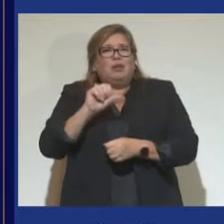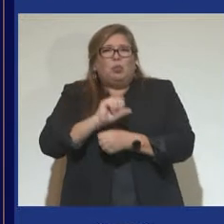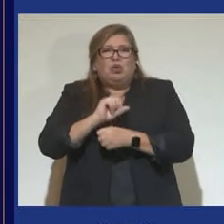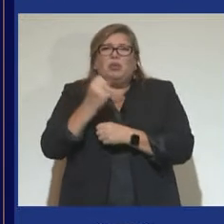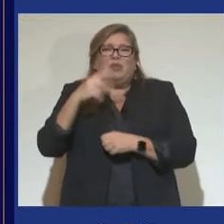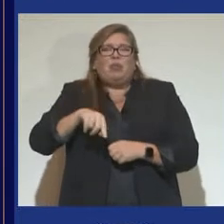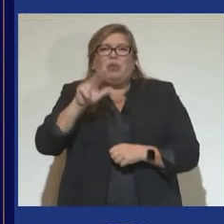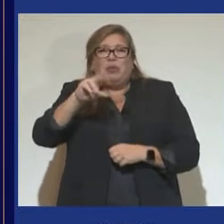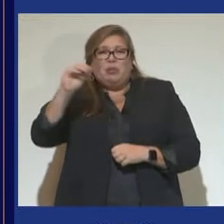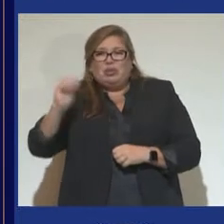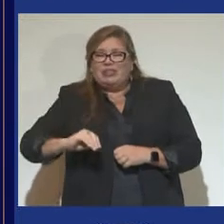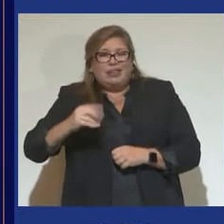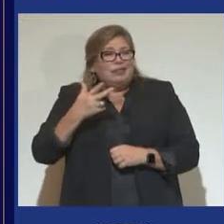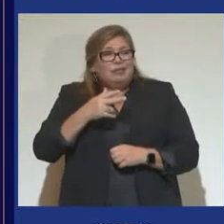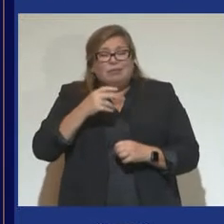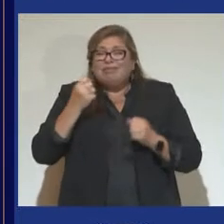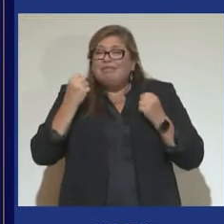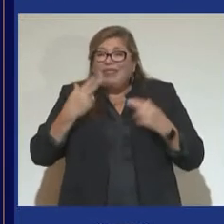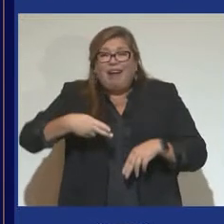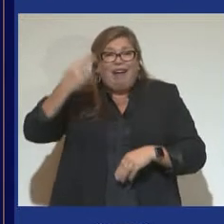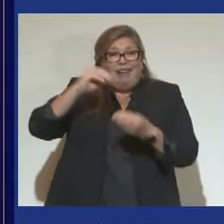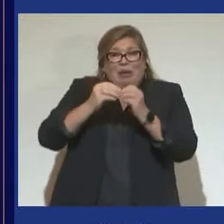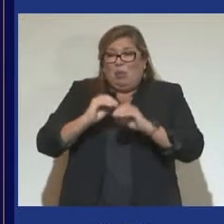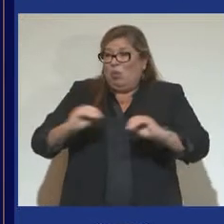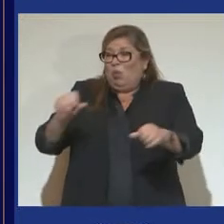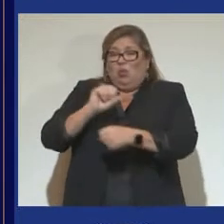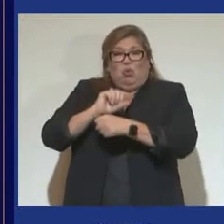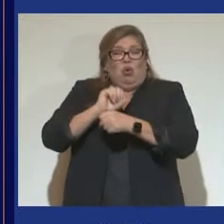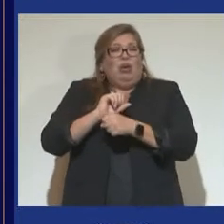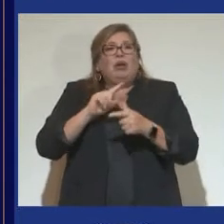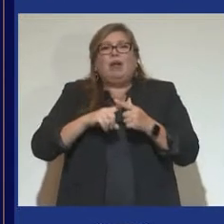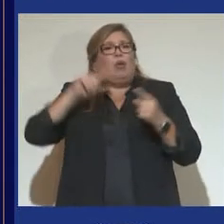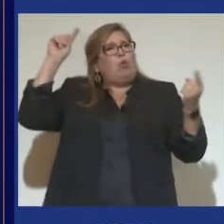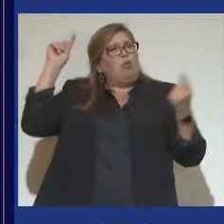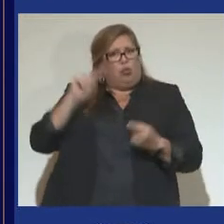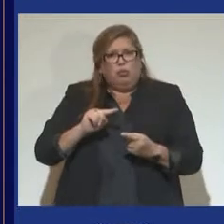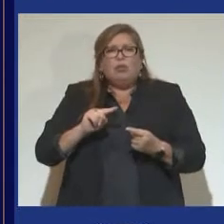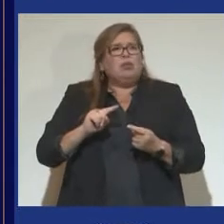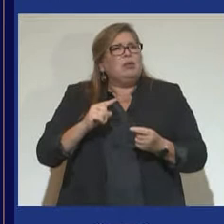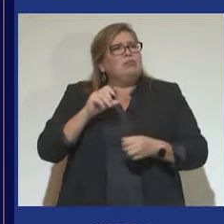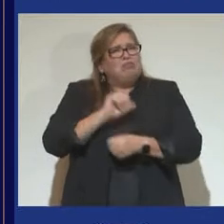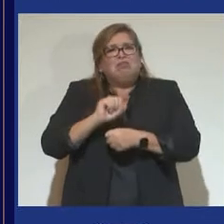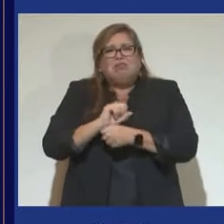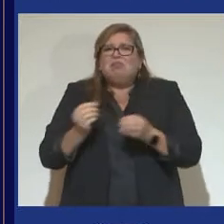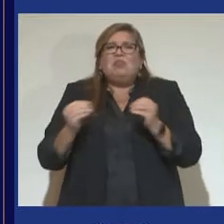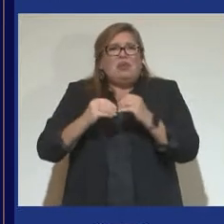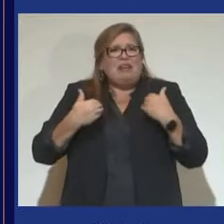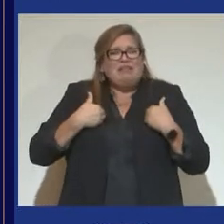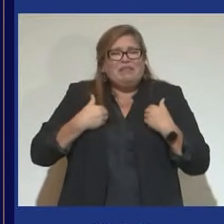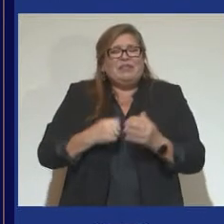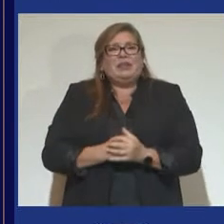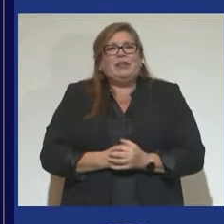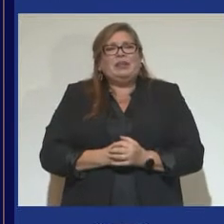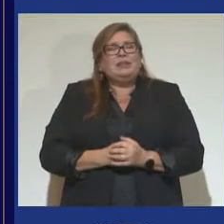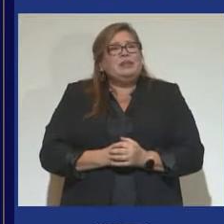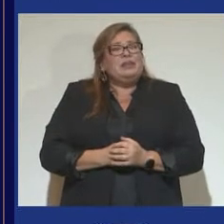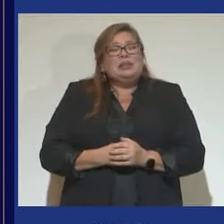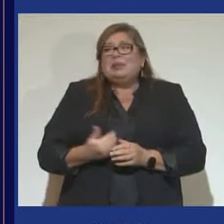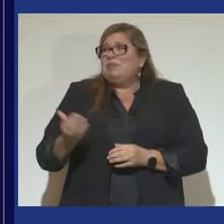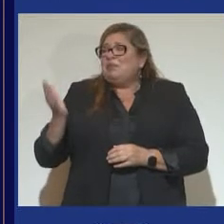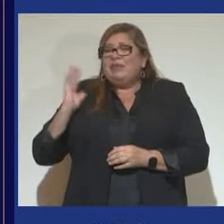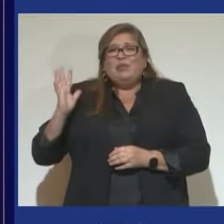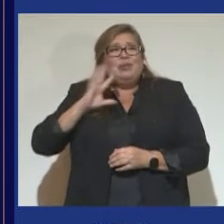12.3 y luego habíamos bajado a un récord de 3.9 por ciento de desempleo estábamos hablando de si eran